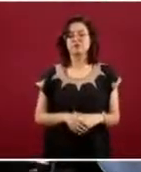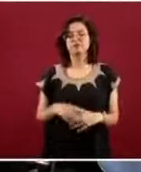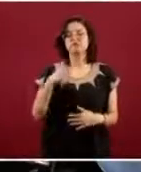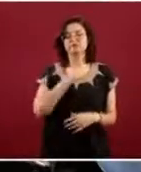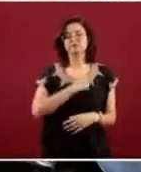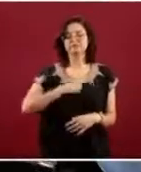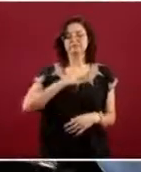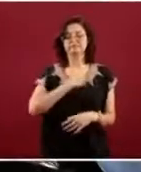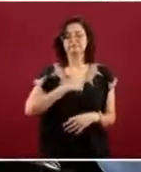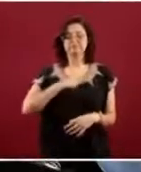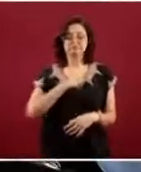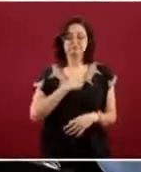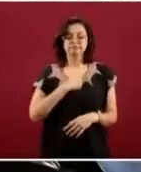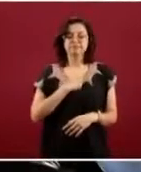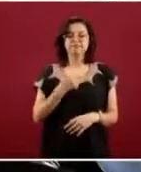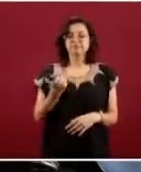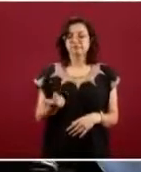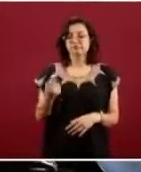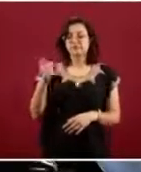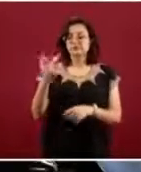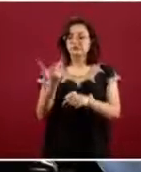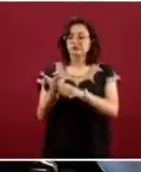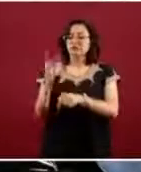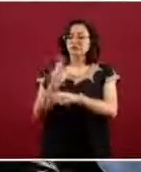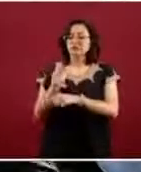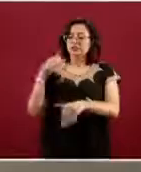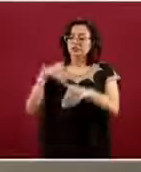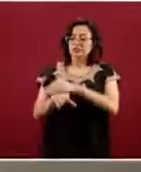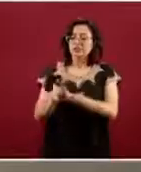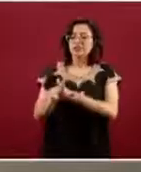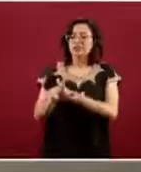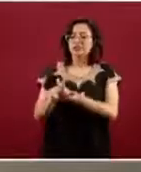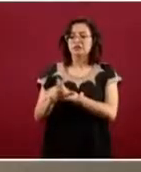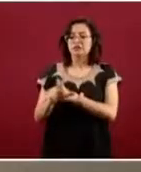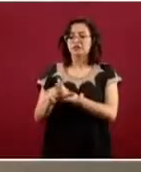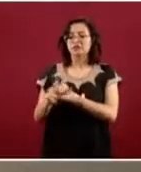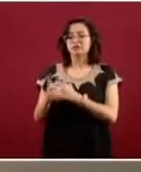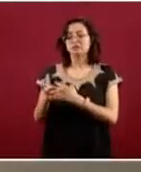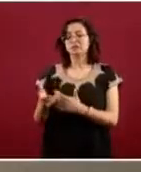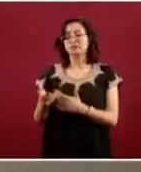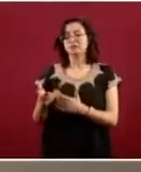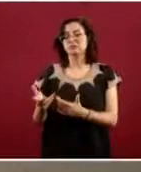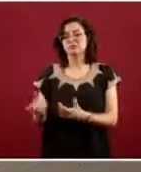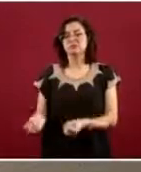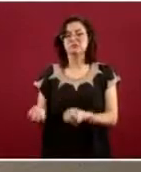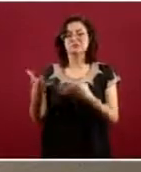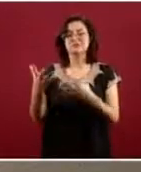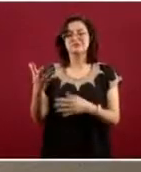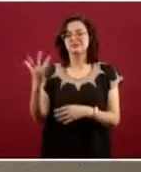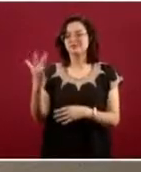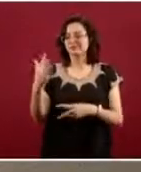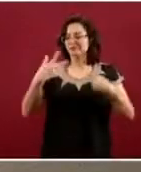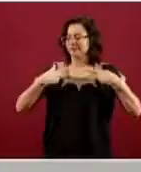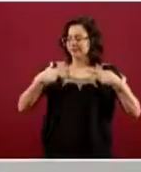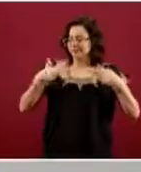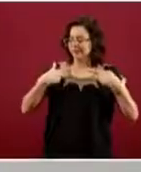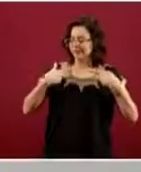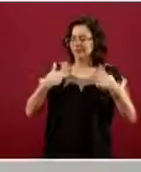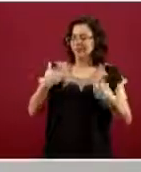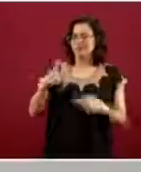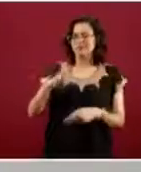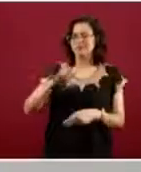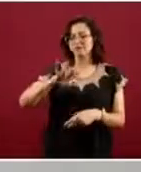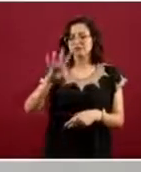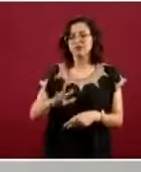han tenido en una unidad de cuidados intensivos los pacientes, y hablamos de un promedio, recordando que son 50 las defunciones que hasta el momento se han